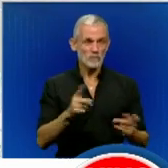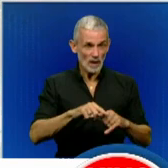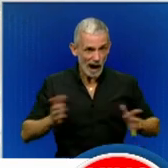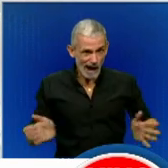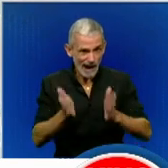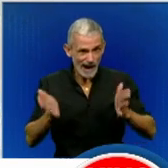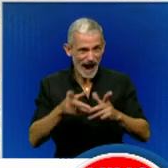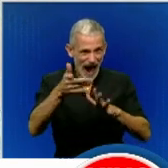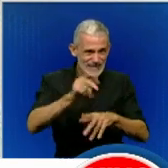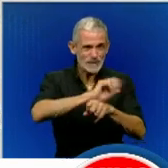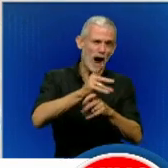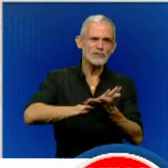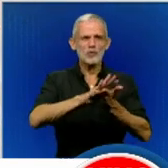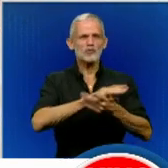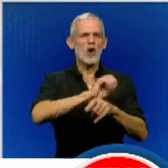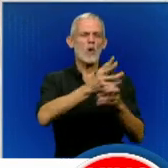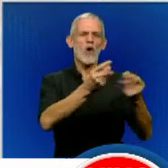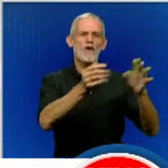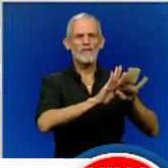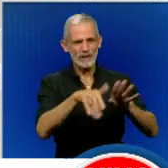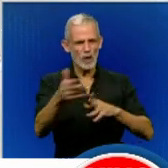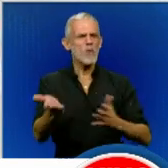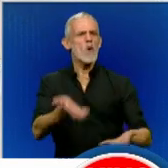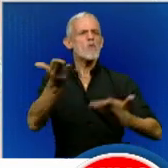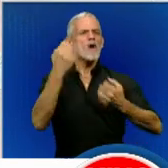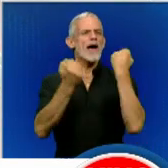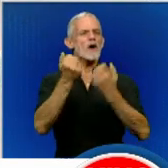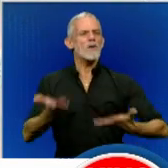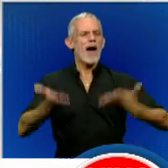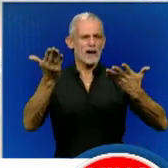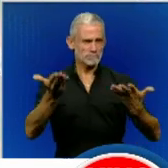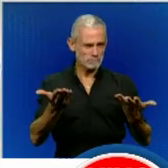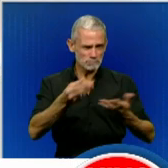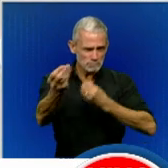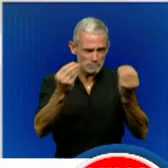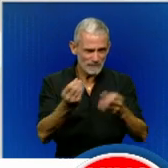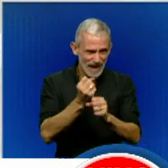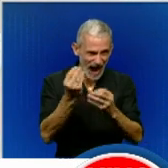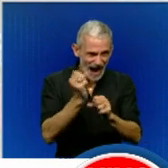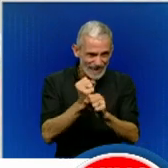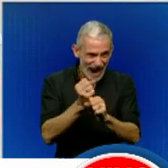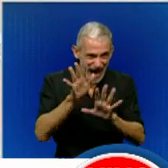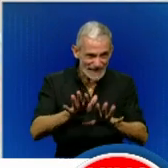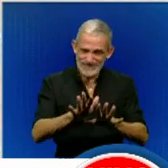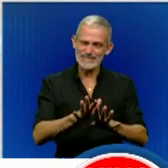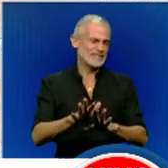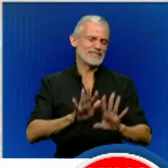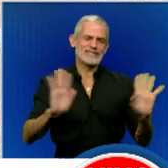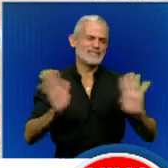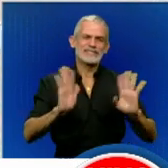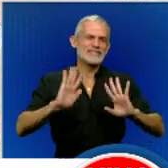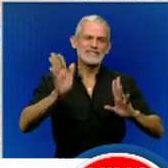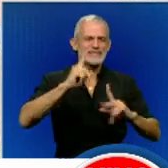salida de la pandemia crear un dato creciendo la economía y creando empleos con esta decisión es absolutamente